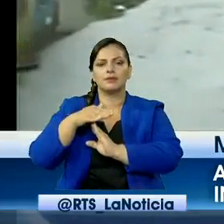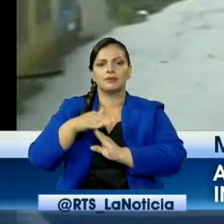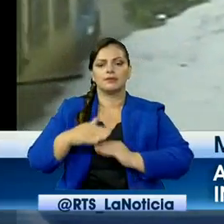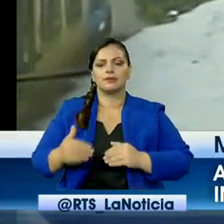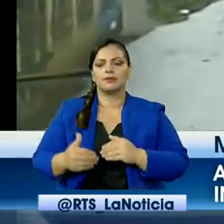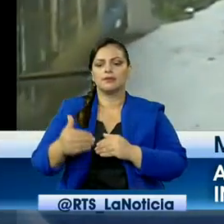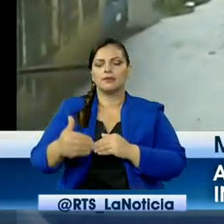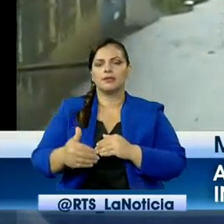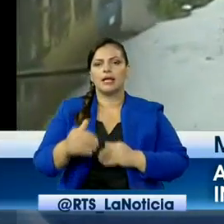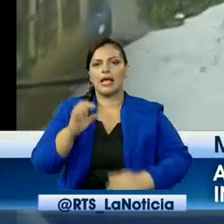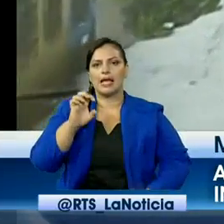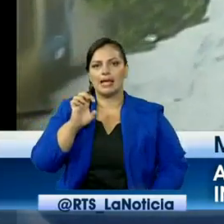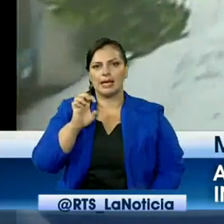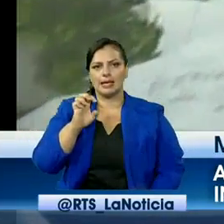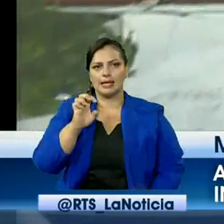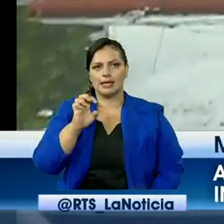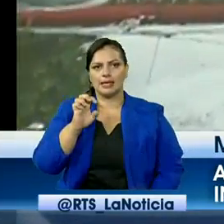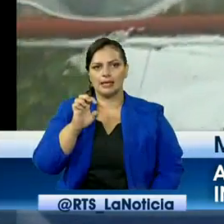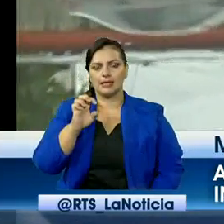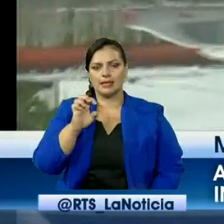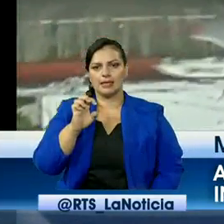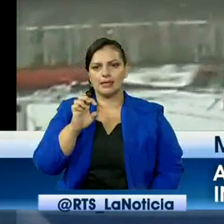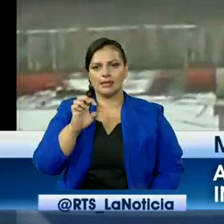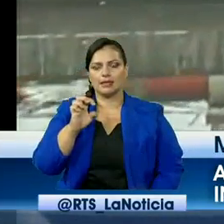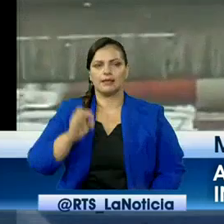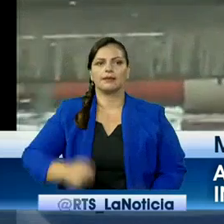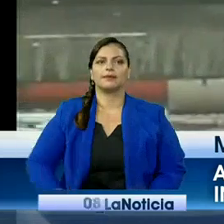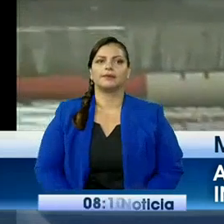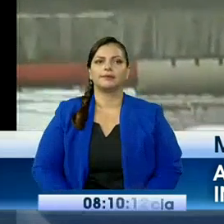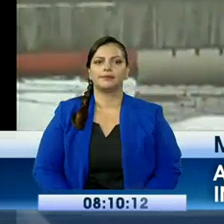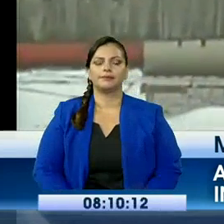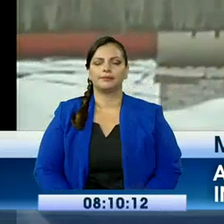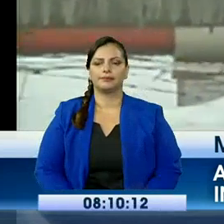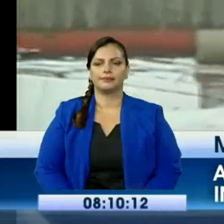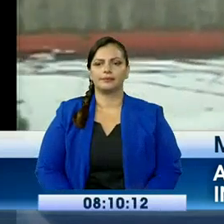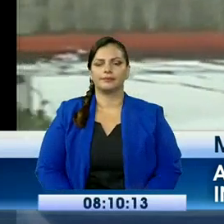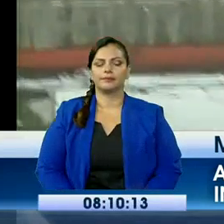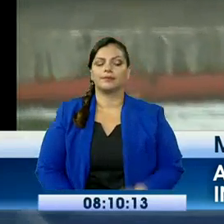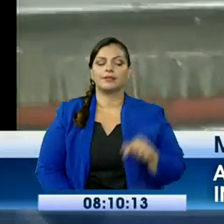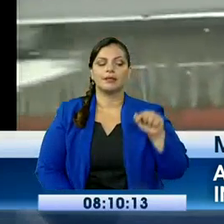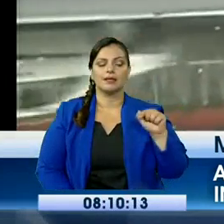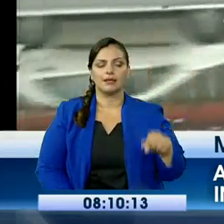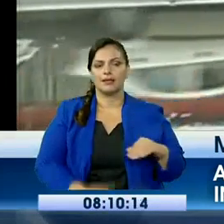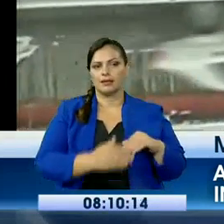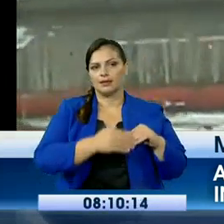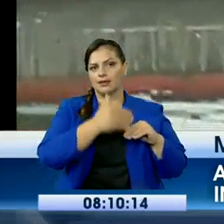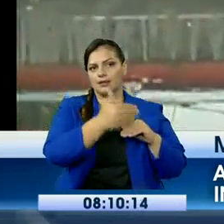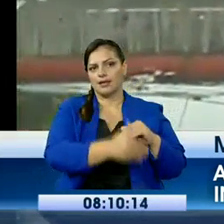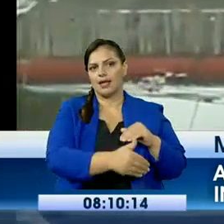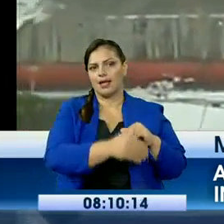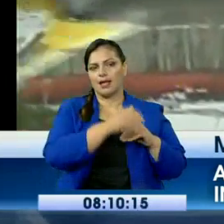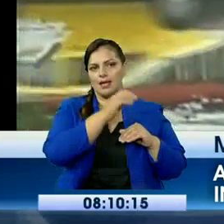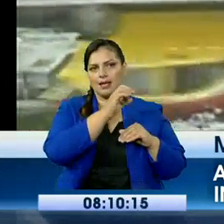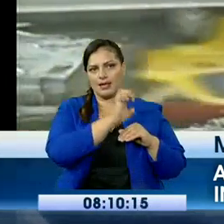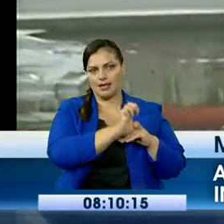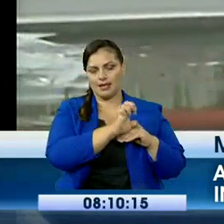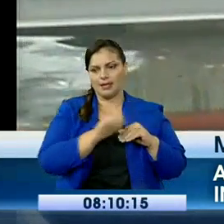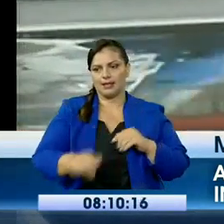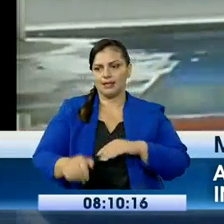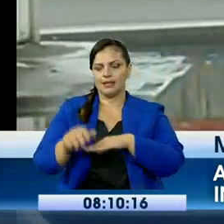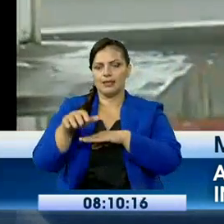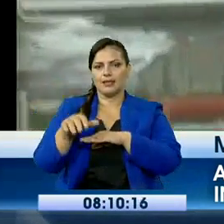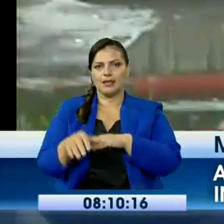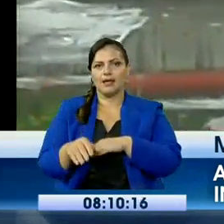cooperativa. Manzana B y A de la cooperativa La Paz. Ya, mi señora. Y otro